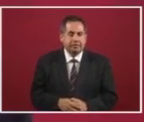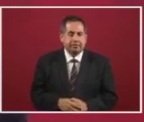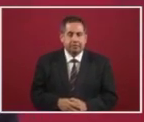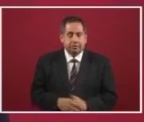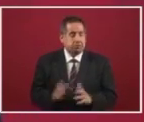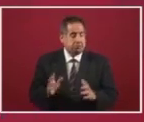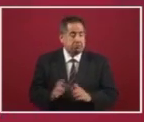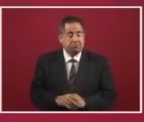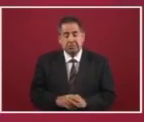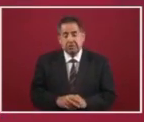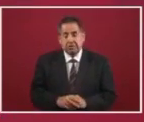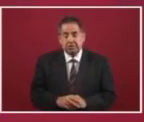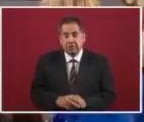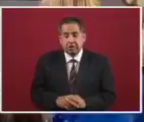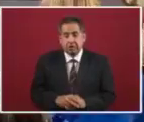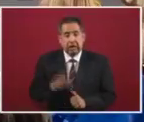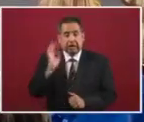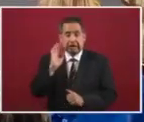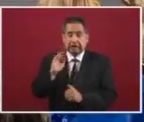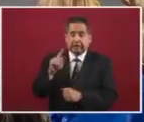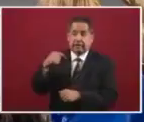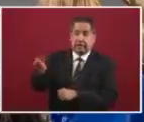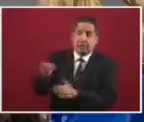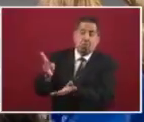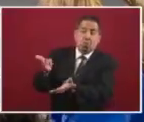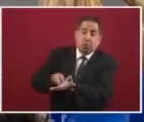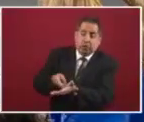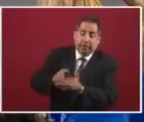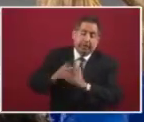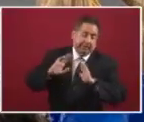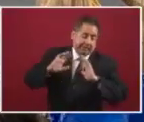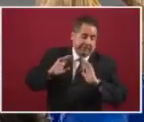Puede ser que lo multen, pero